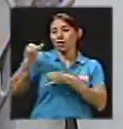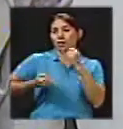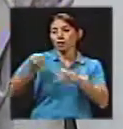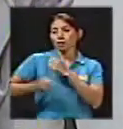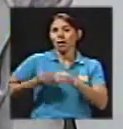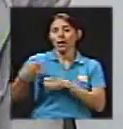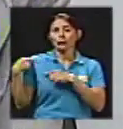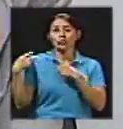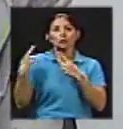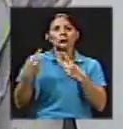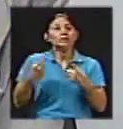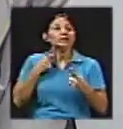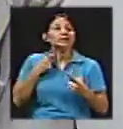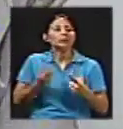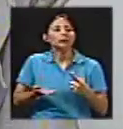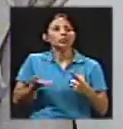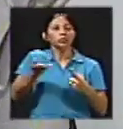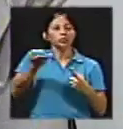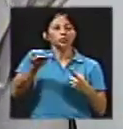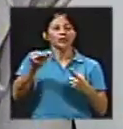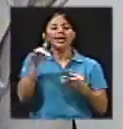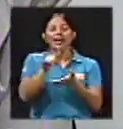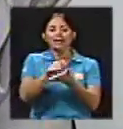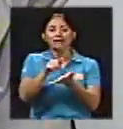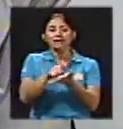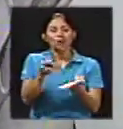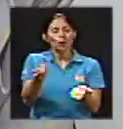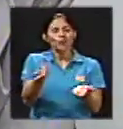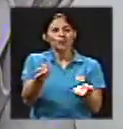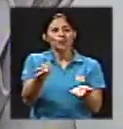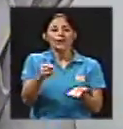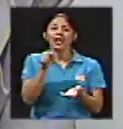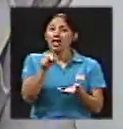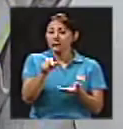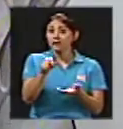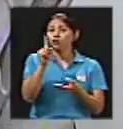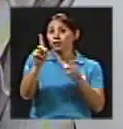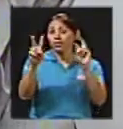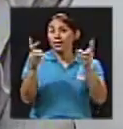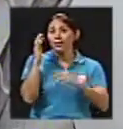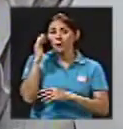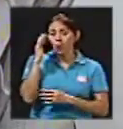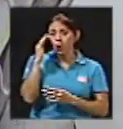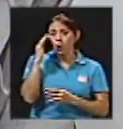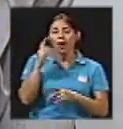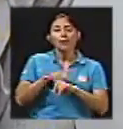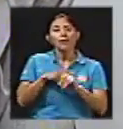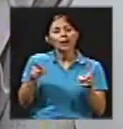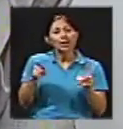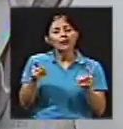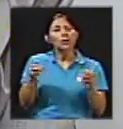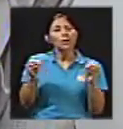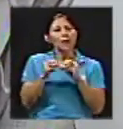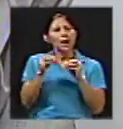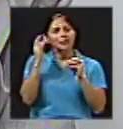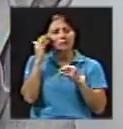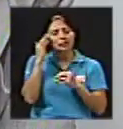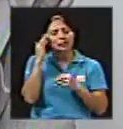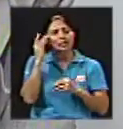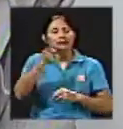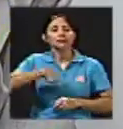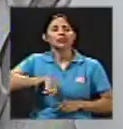incremento muy significativo. Y esto es en sí mismo preocupante. Pero es todavía más preocupante si vemos la